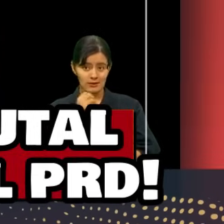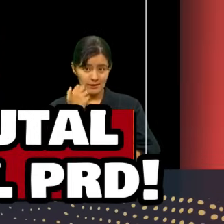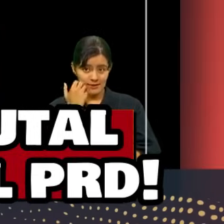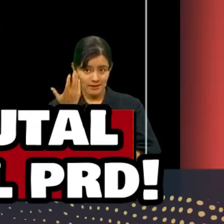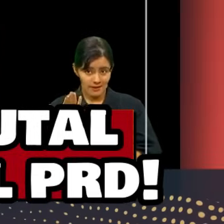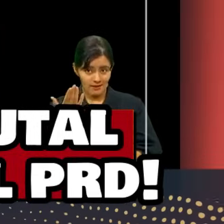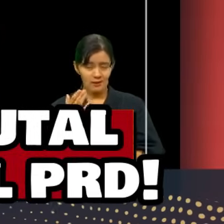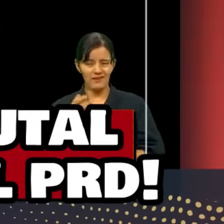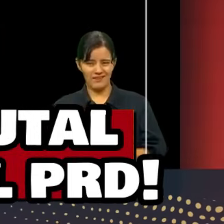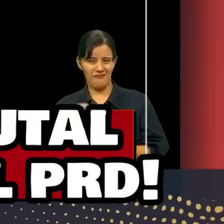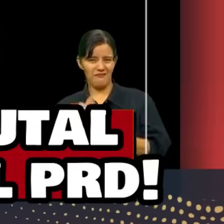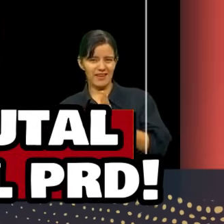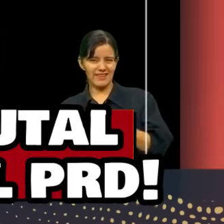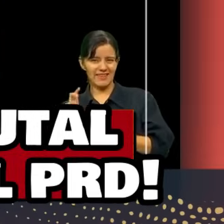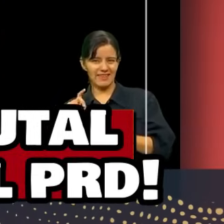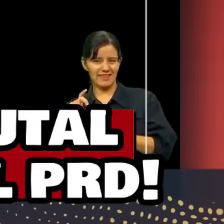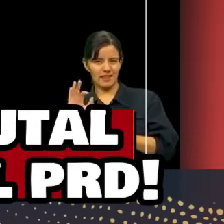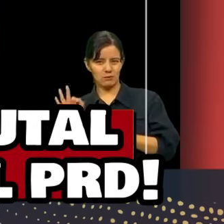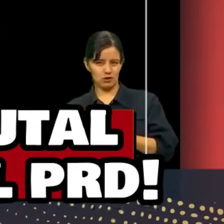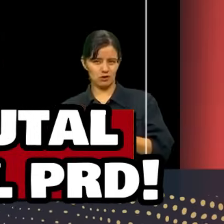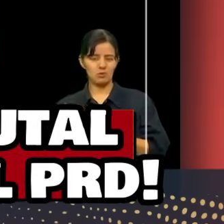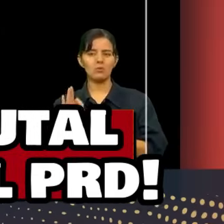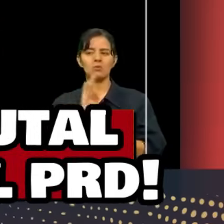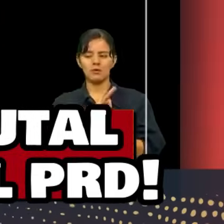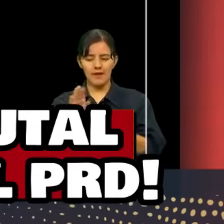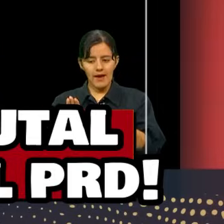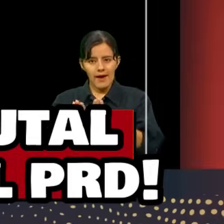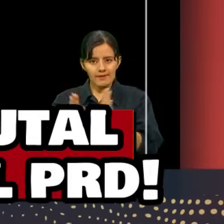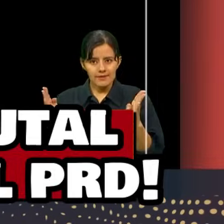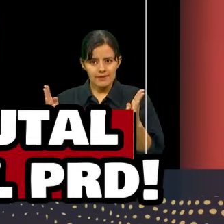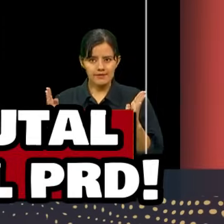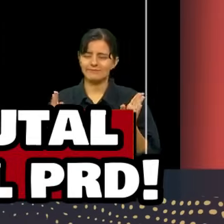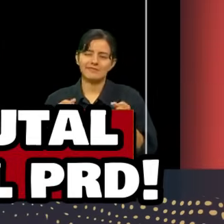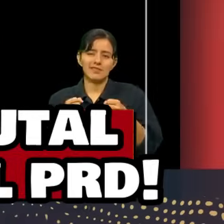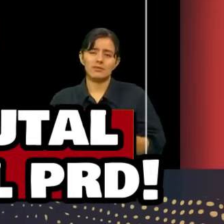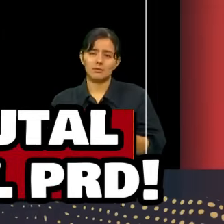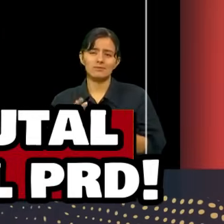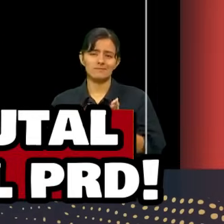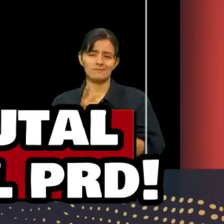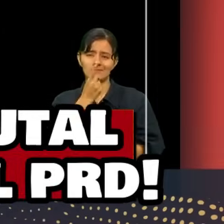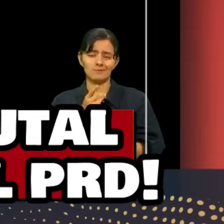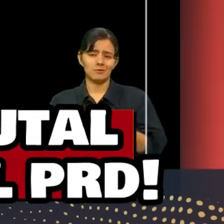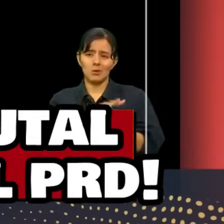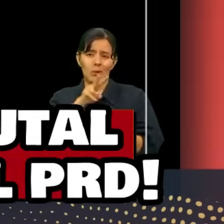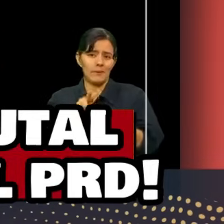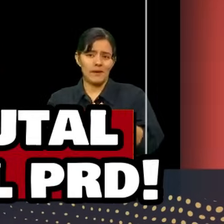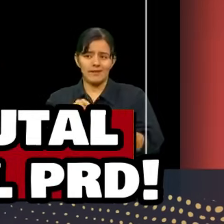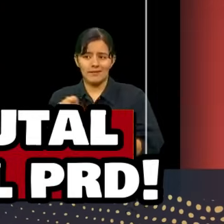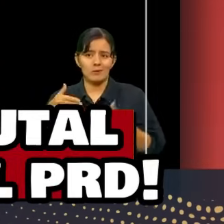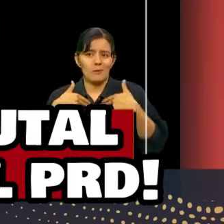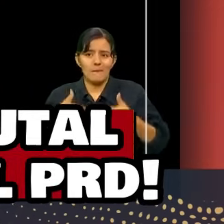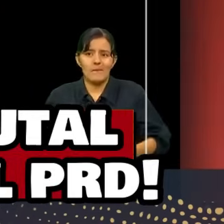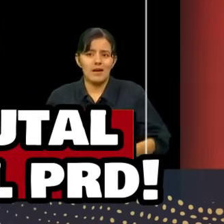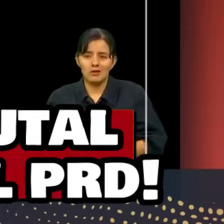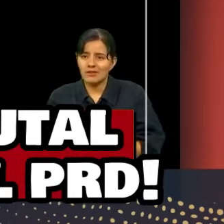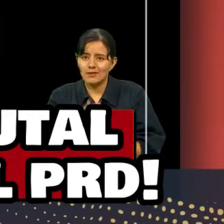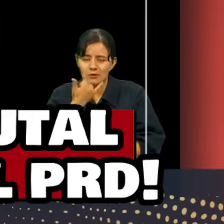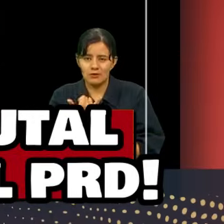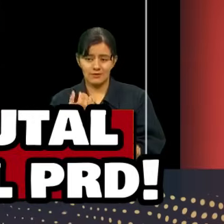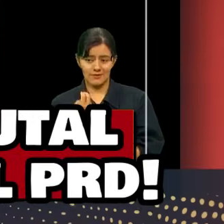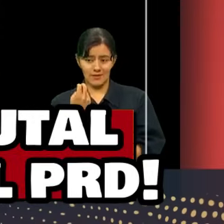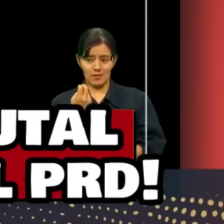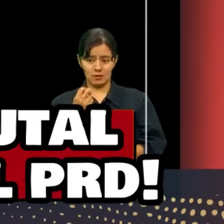abrir el otro 30%, que seguramente tendrá, por eso repito, errores humanos, errores que no modifican el resultado final de la